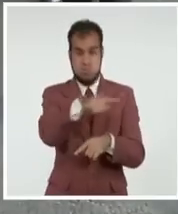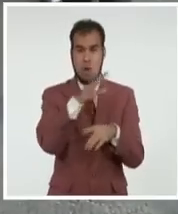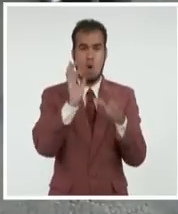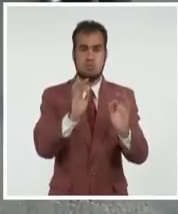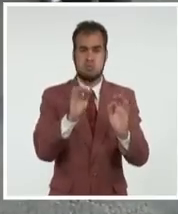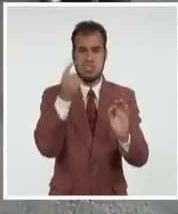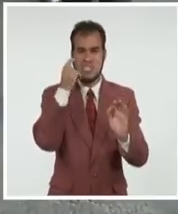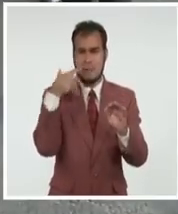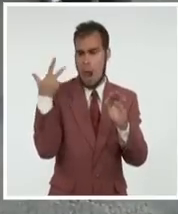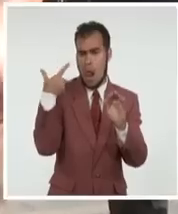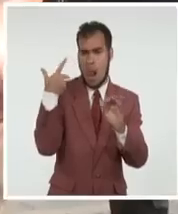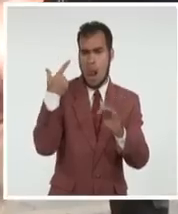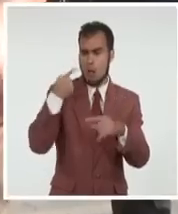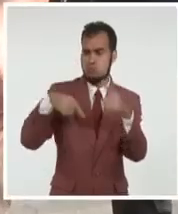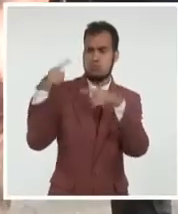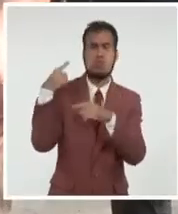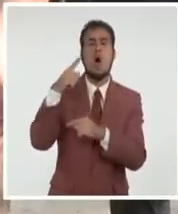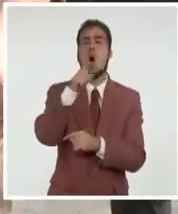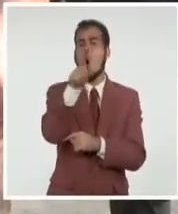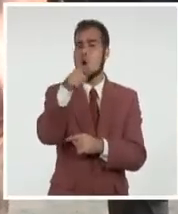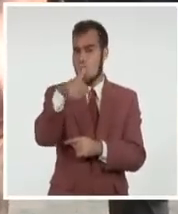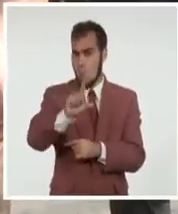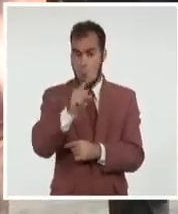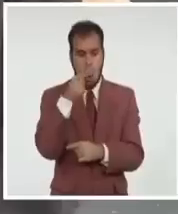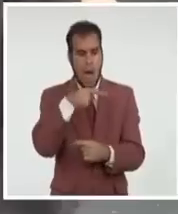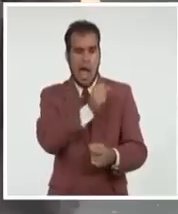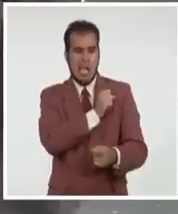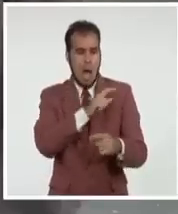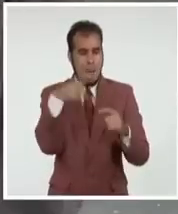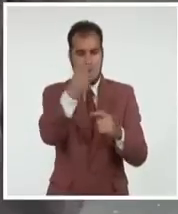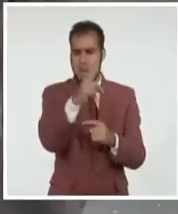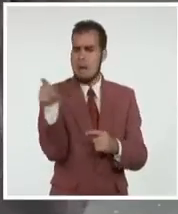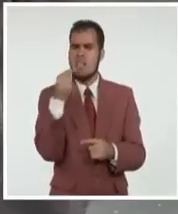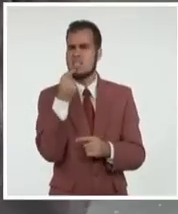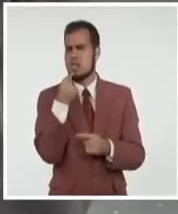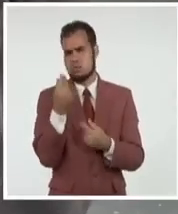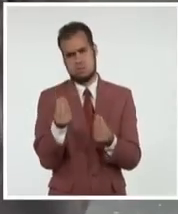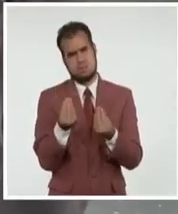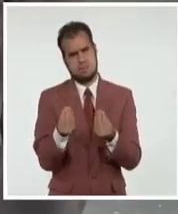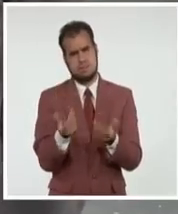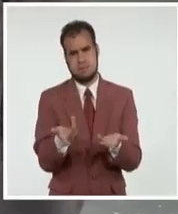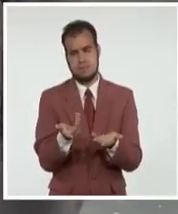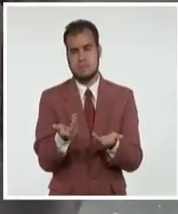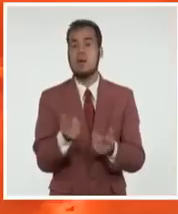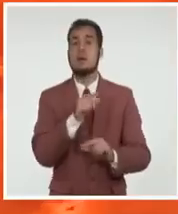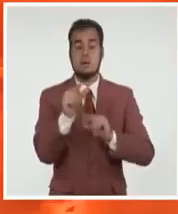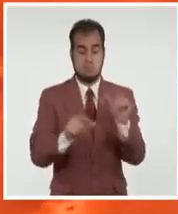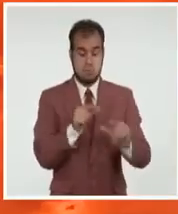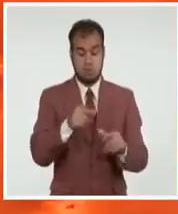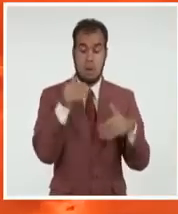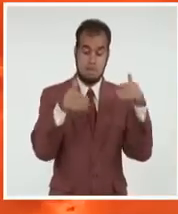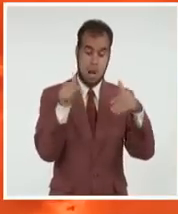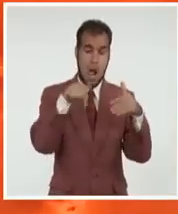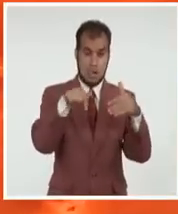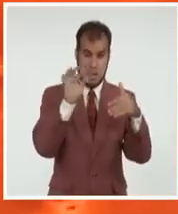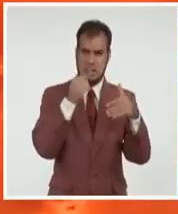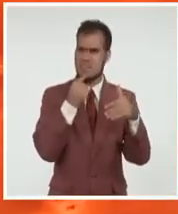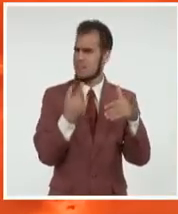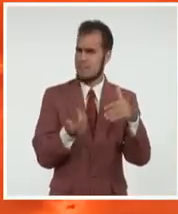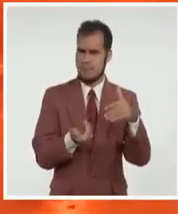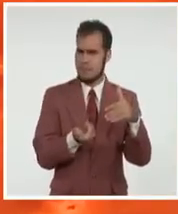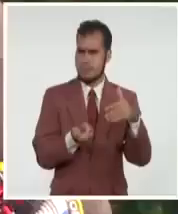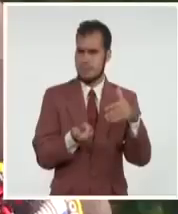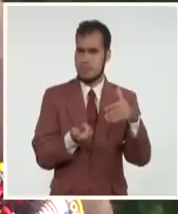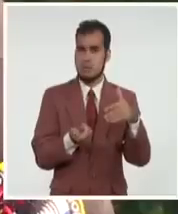y actos vandálicos del pasado 11 de julio. Los participantes en el acto de repudio enfatizaron que las